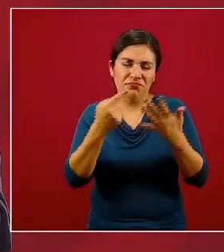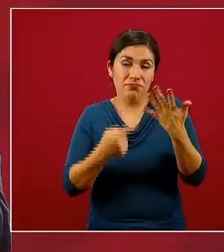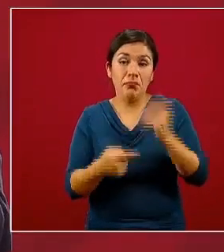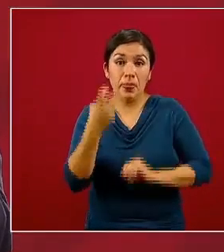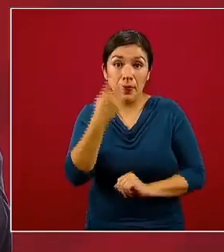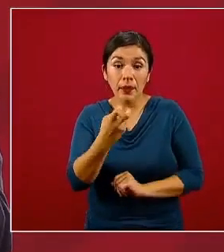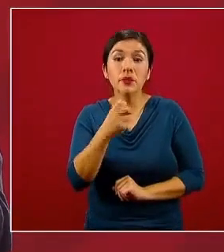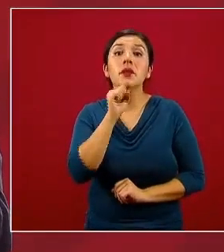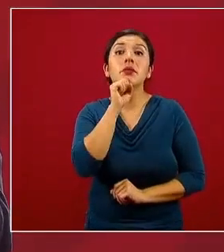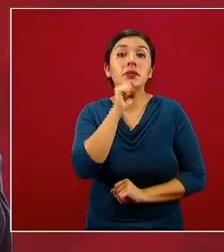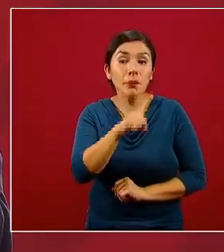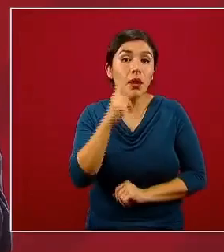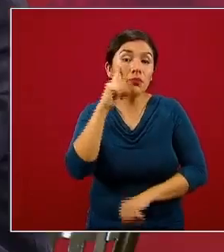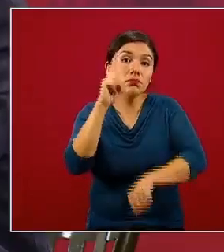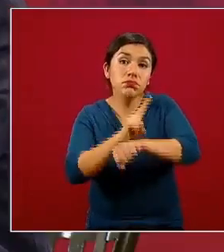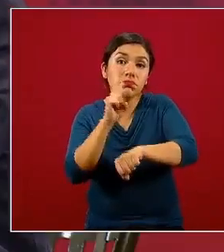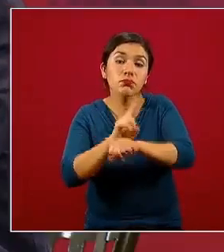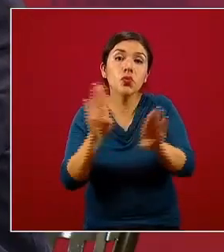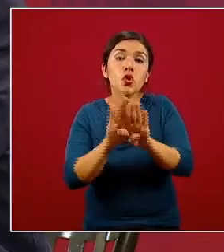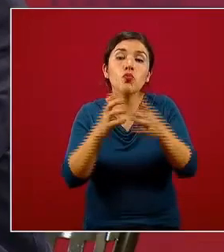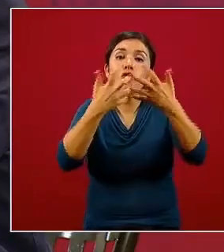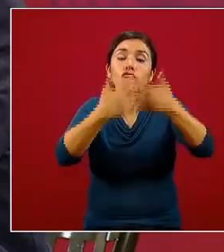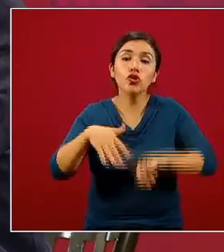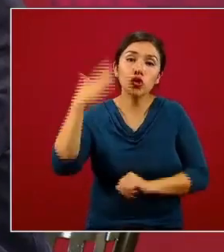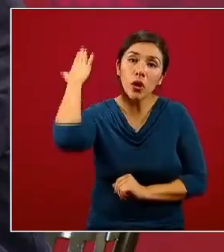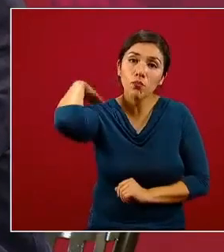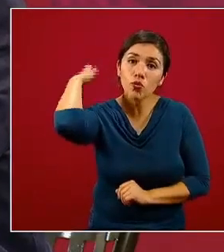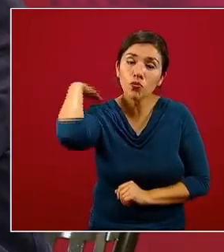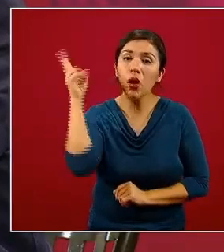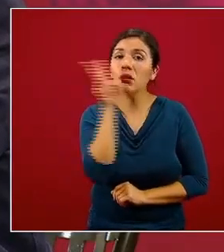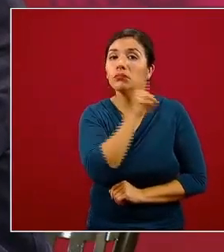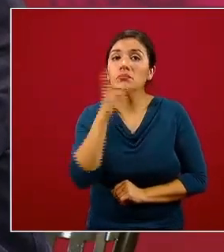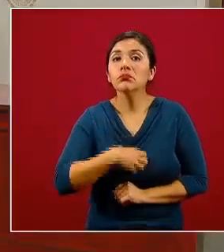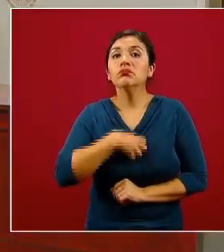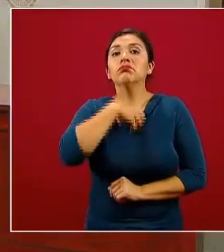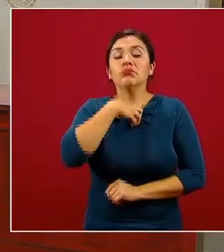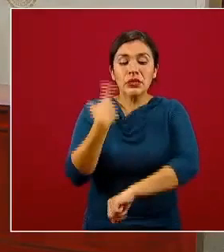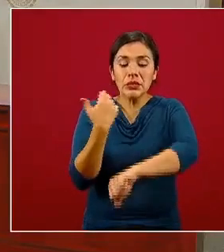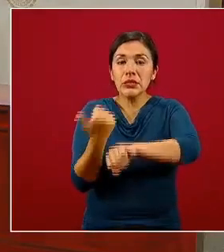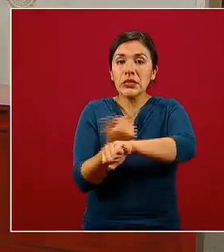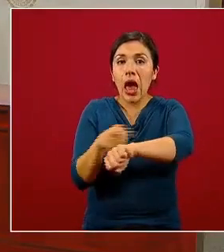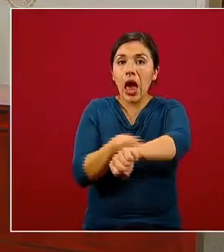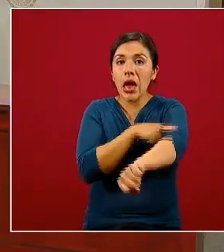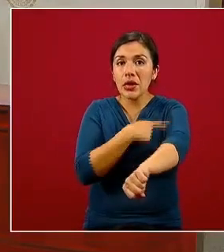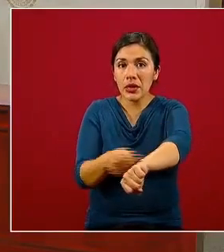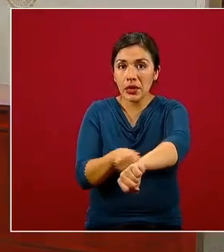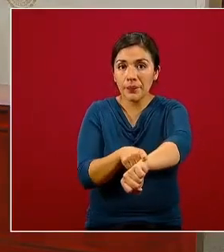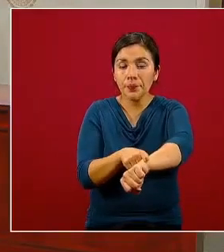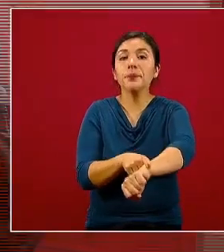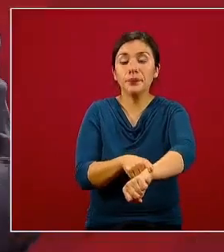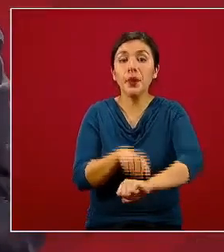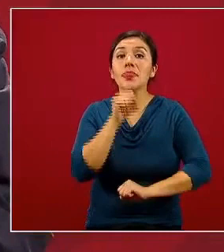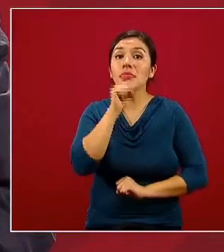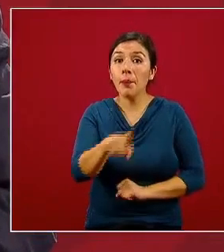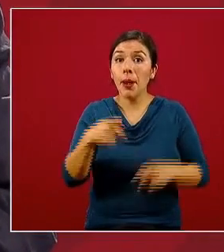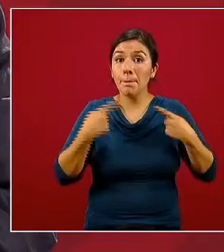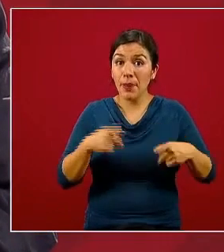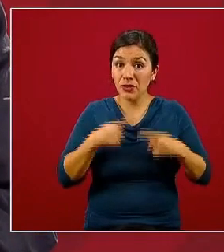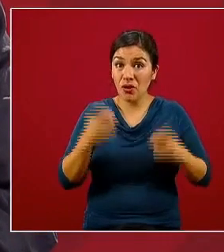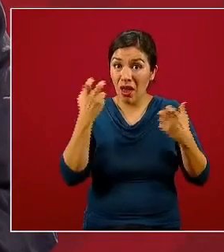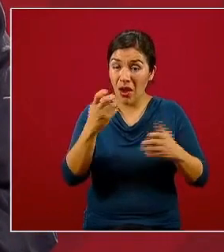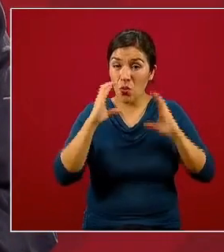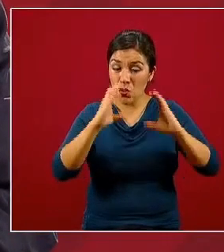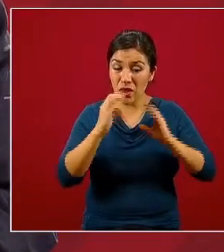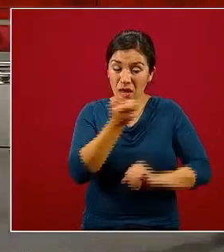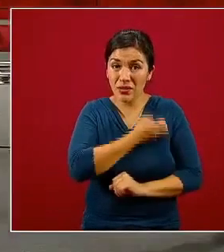y también el monitoreo de la función pulmonar o de la oxigenación de la sangre. Además de las personas dedicadas a la promoción